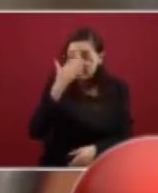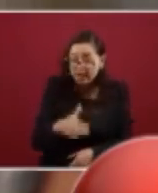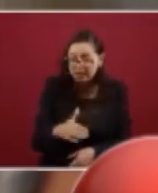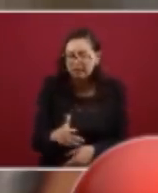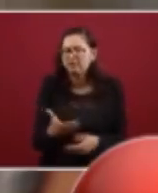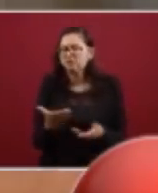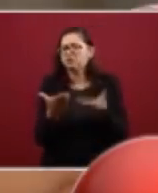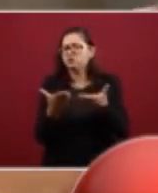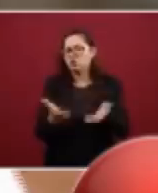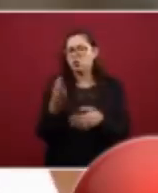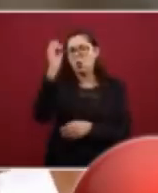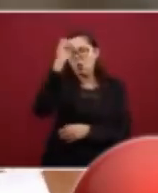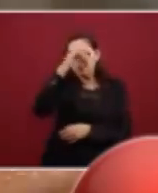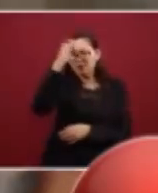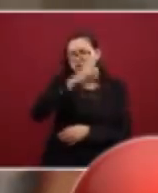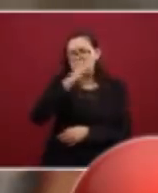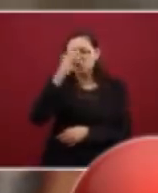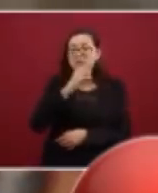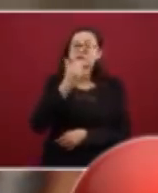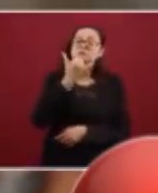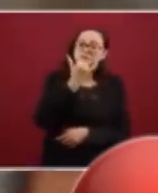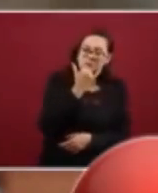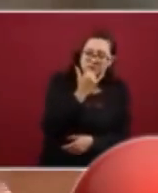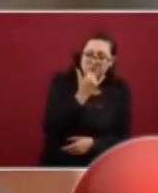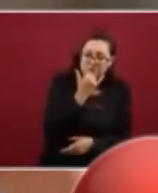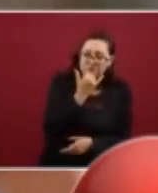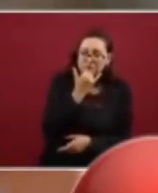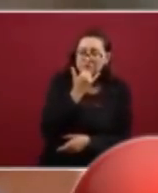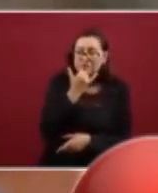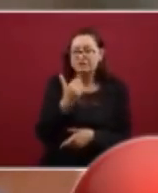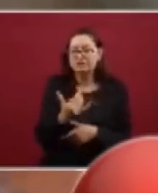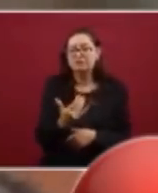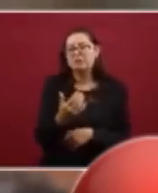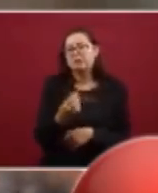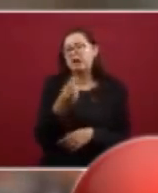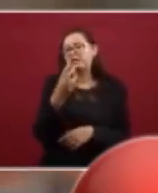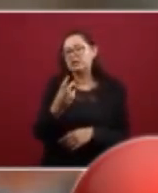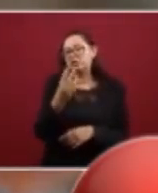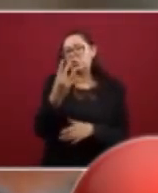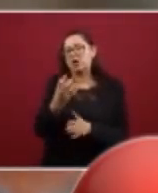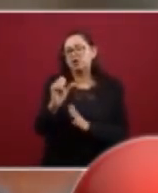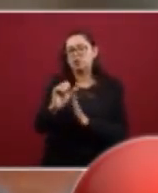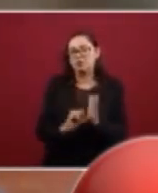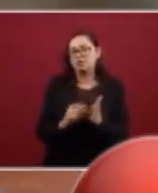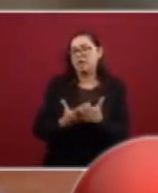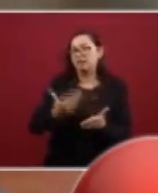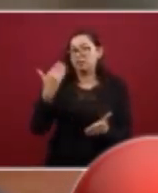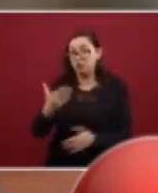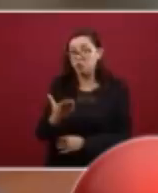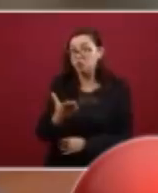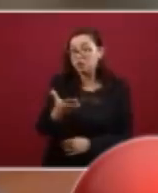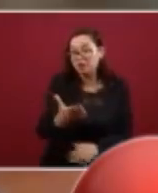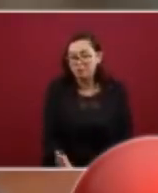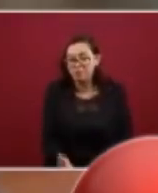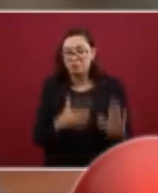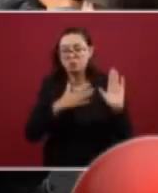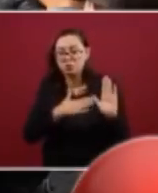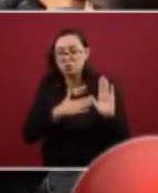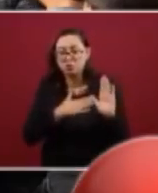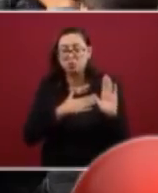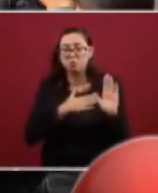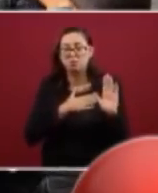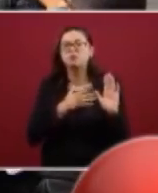opinión de esta situación. Y si me permite, hace 3 o 4 meses usted me prometió personalmente que iba a hacer